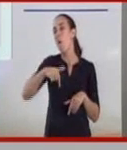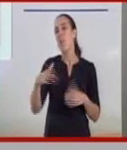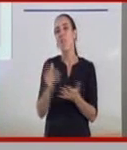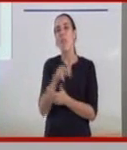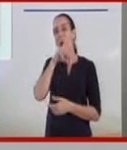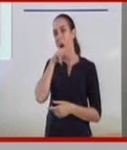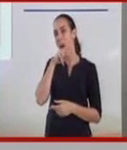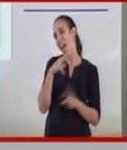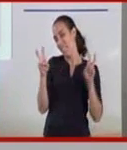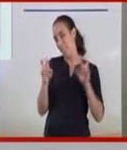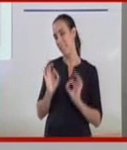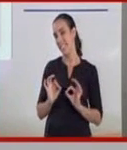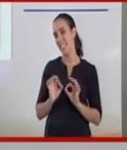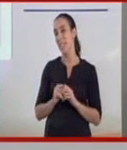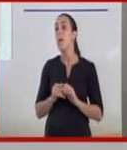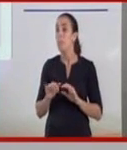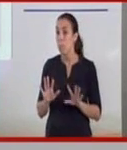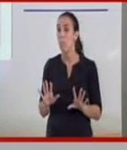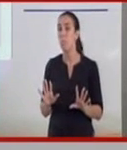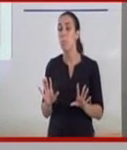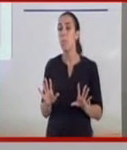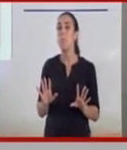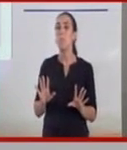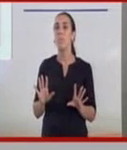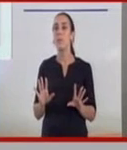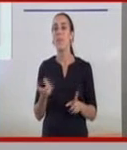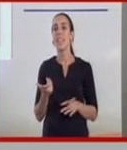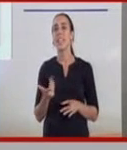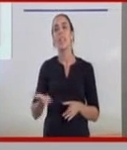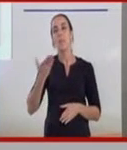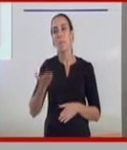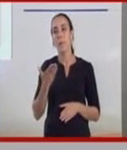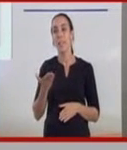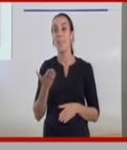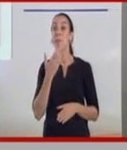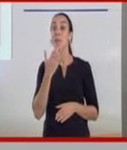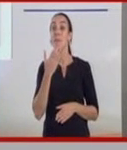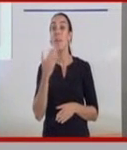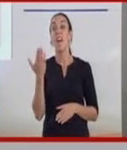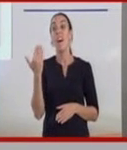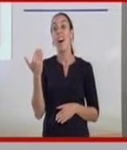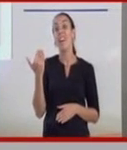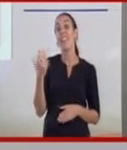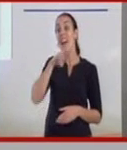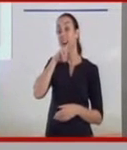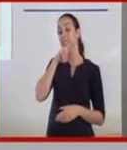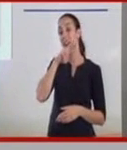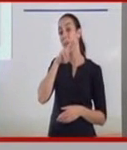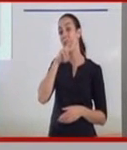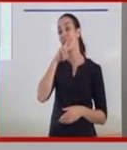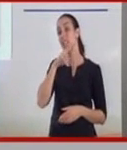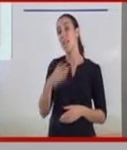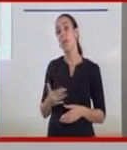pero es que yo creo que realmente nos ha dejado huellas, ¿no? Y me refiero al recién fallecido líder de